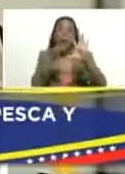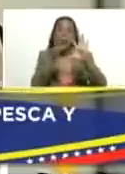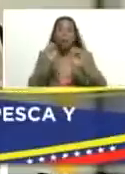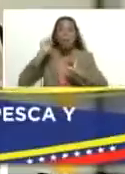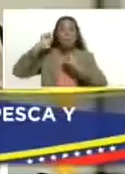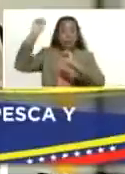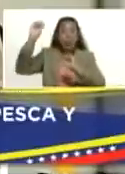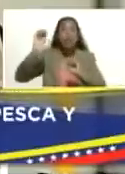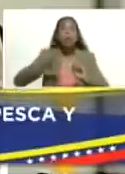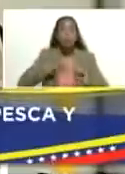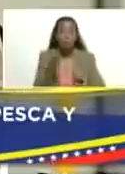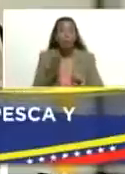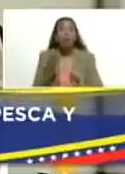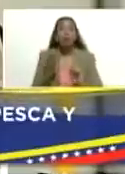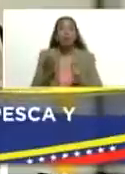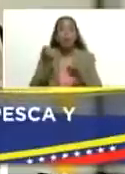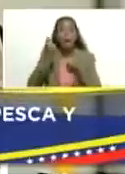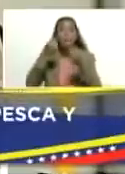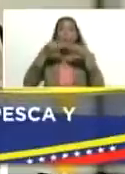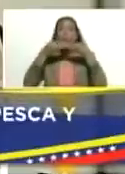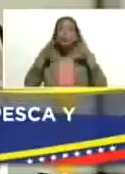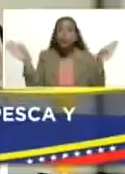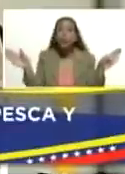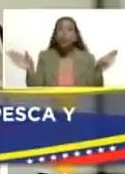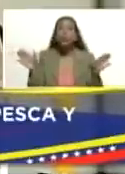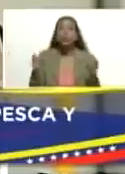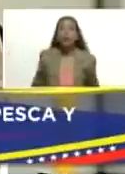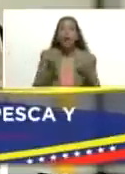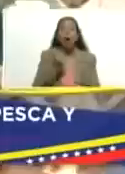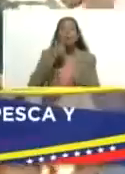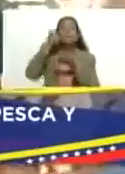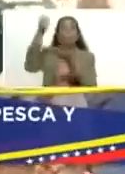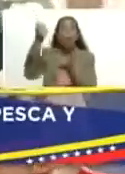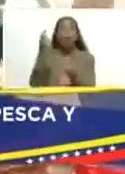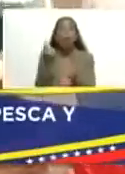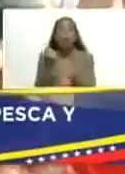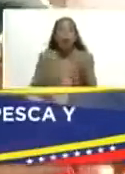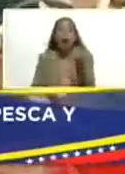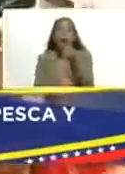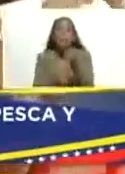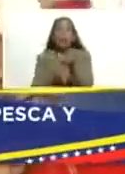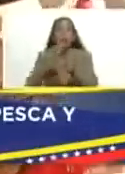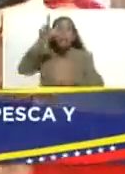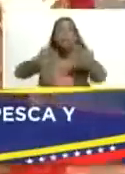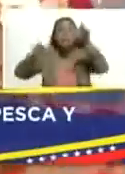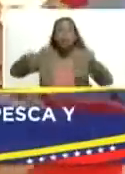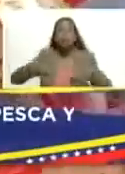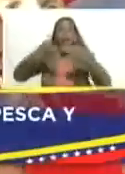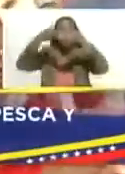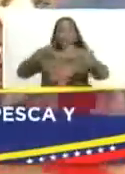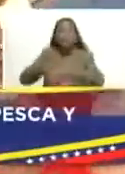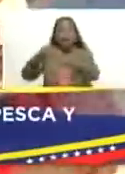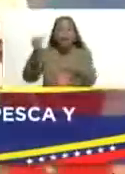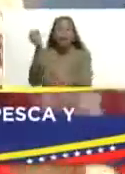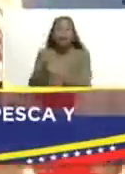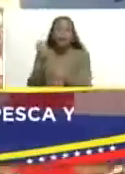porque por ahí podemos ventilar algunos bonos que apoyen a los pescadores y a las pescadoras.